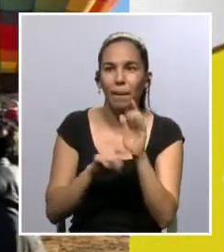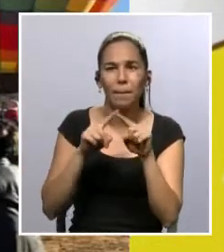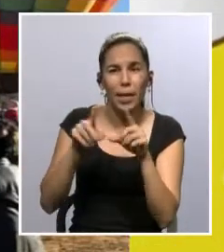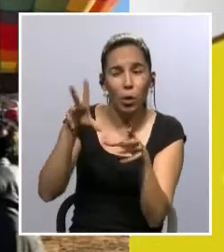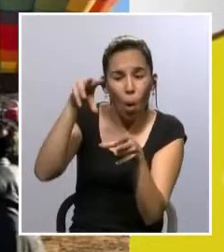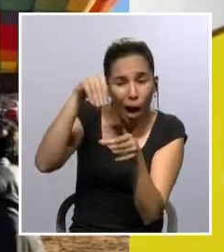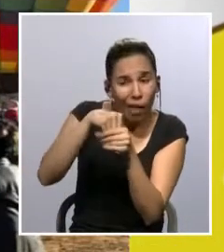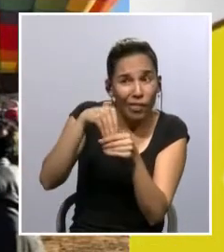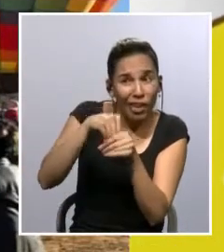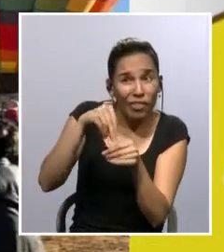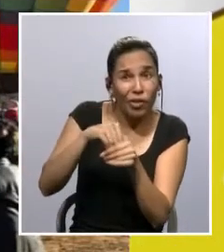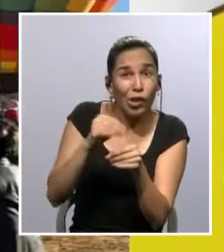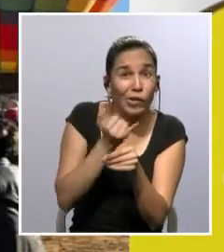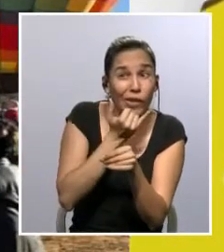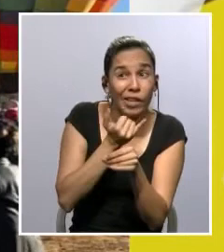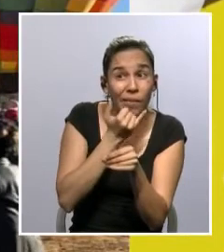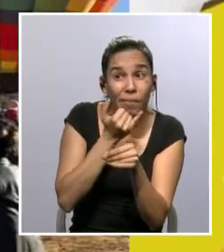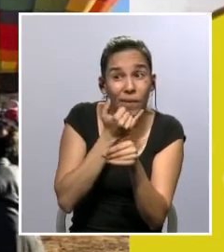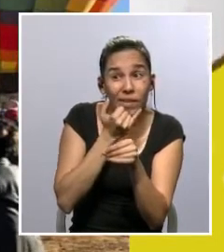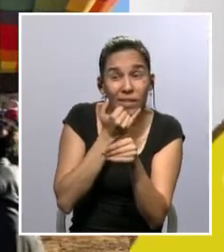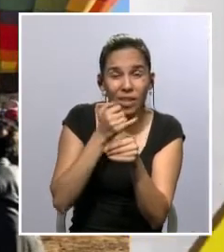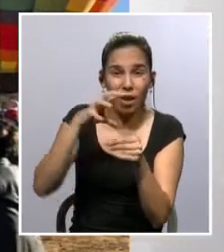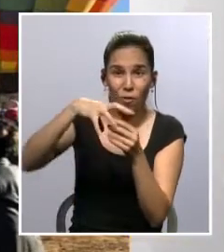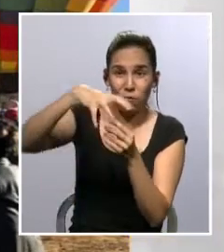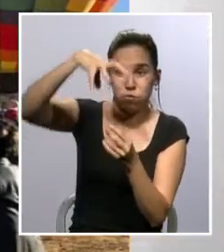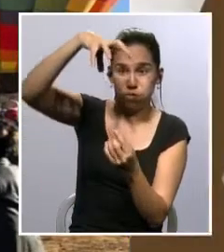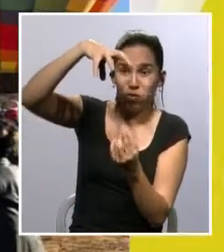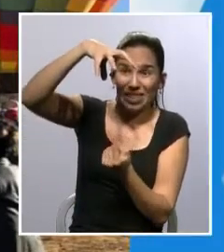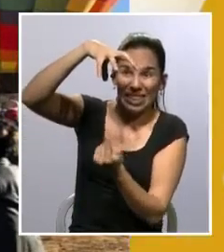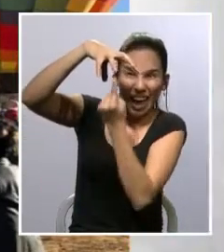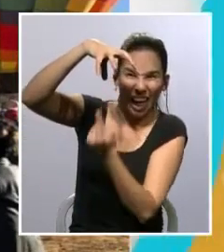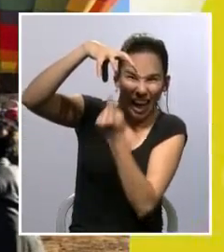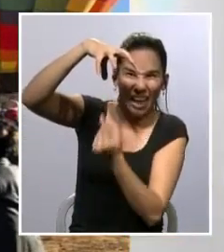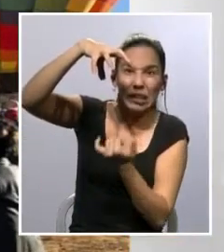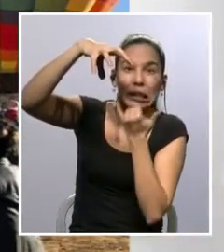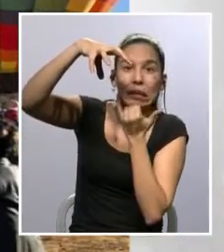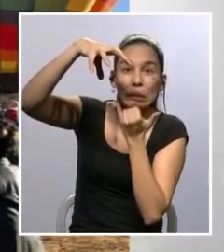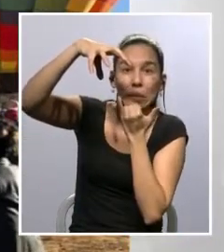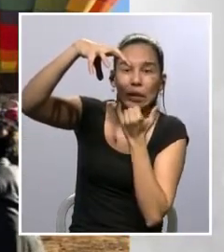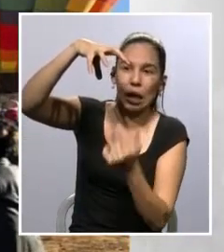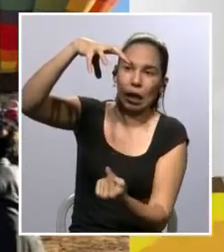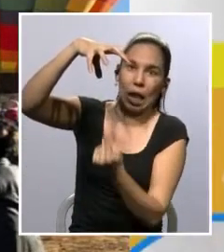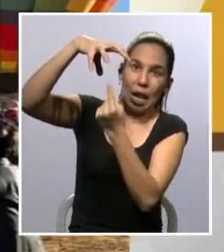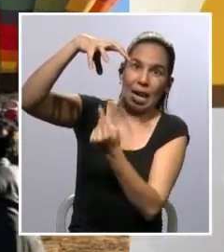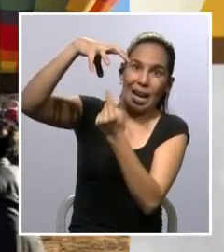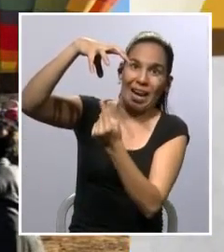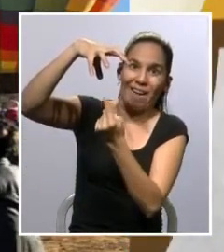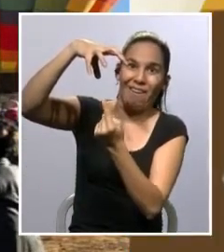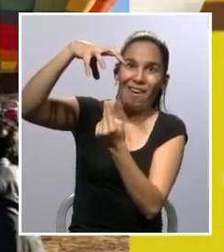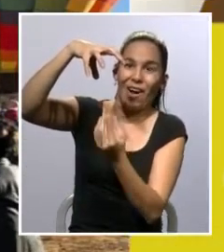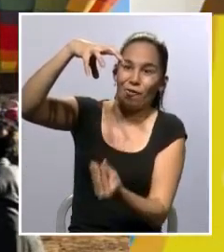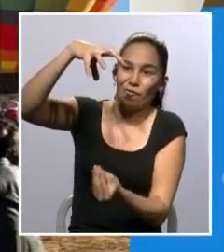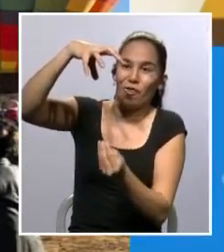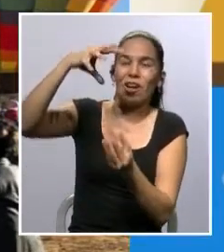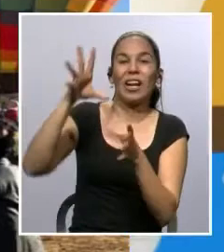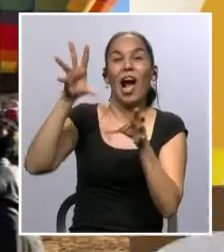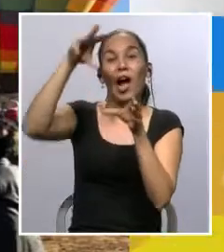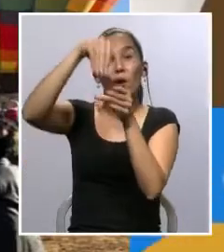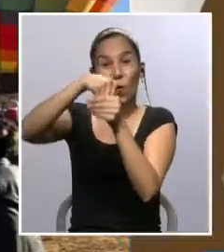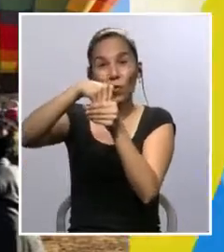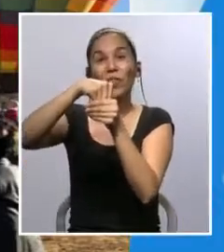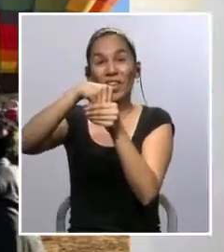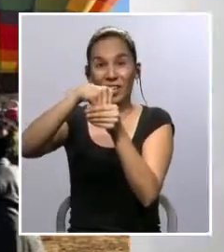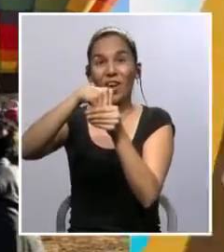adentro. Y ese detallillo está en el contenido del globo. El